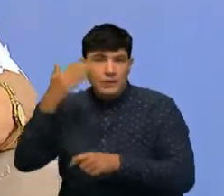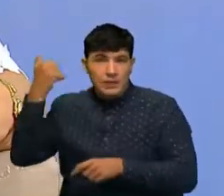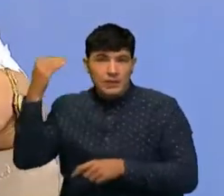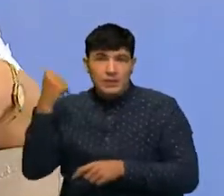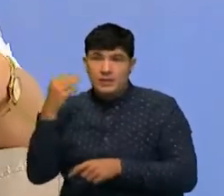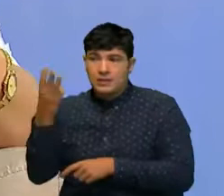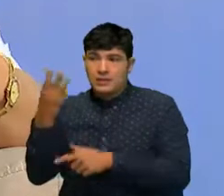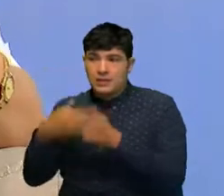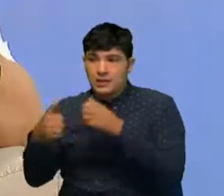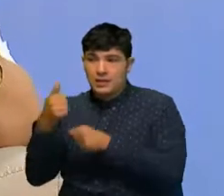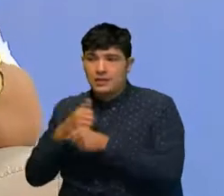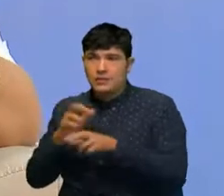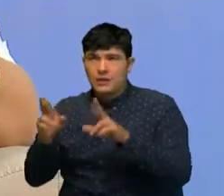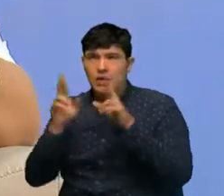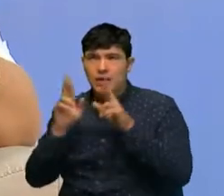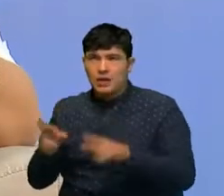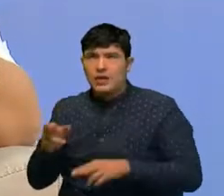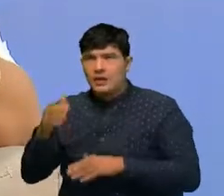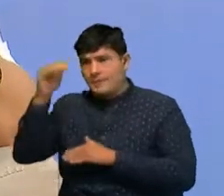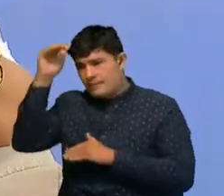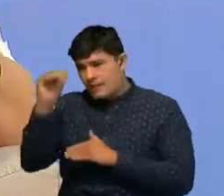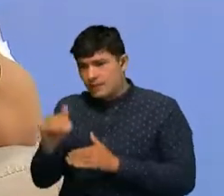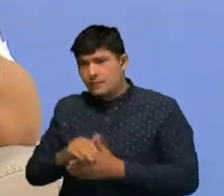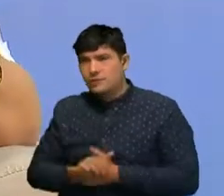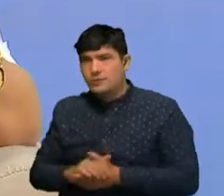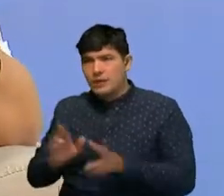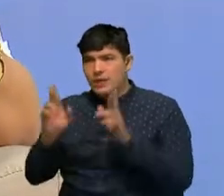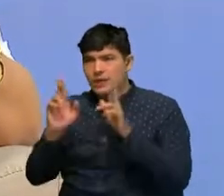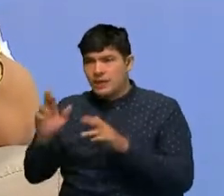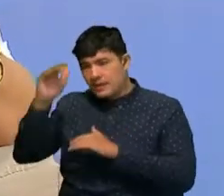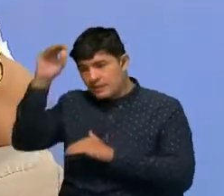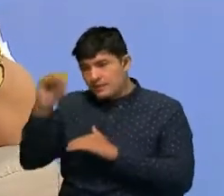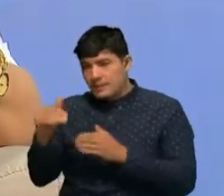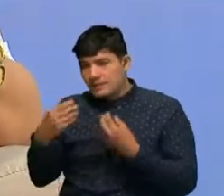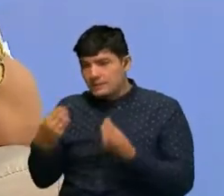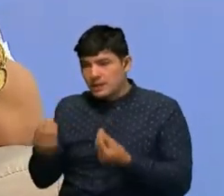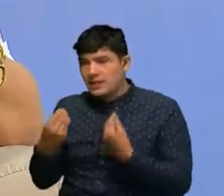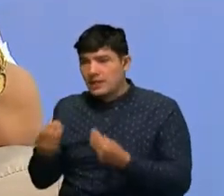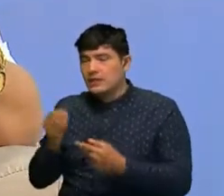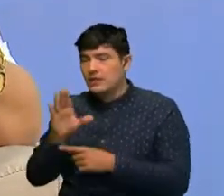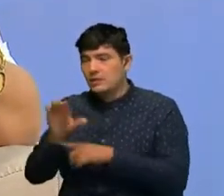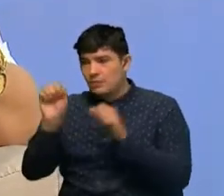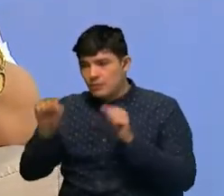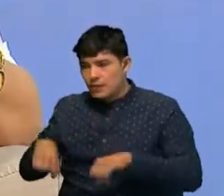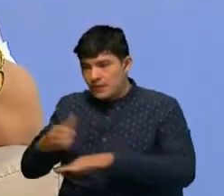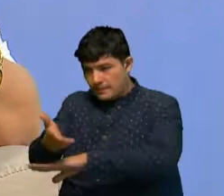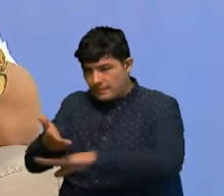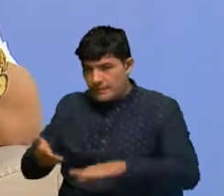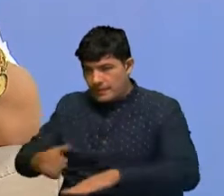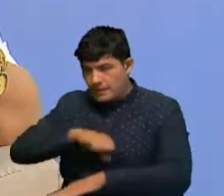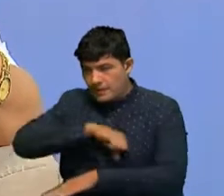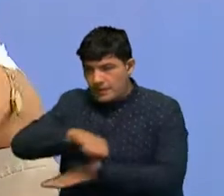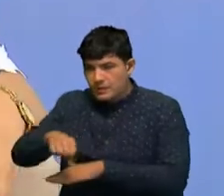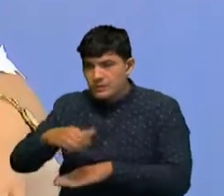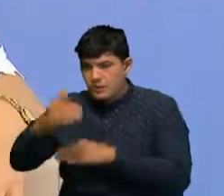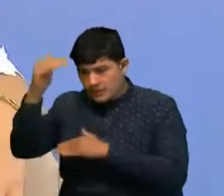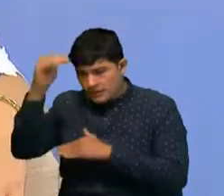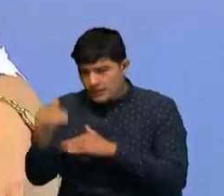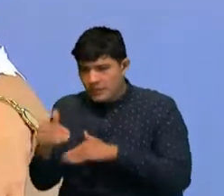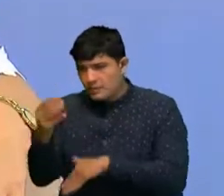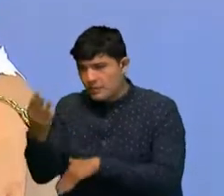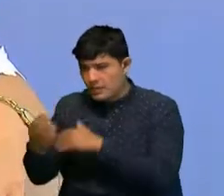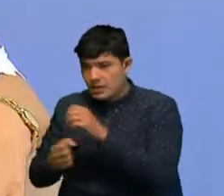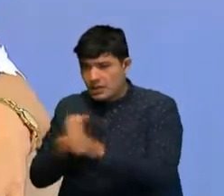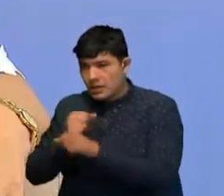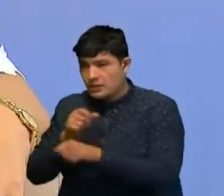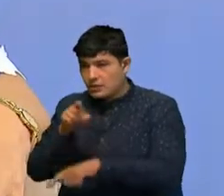Rubén. Ojalá haya sido menos, para que usted reclame sus derechos. Si está a término, o sea, está menos de 3 años,